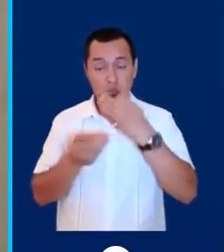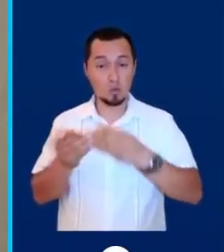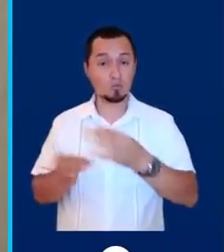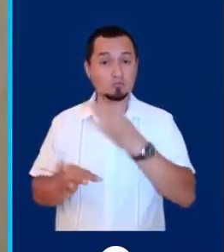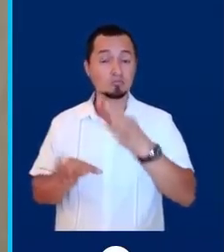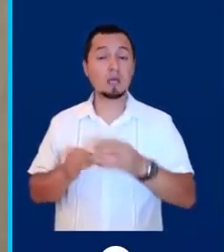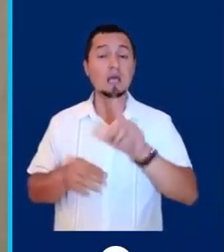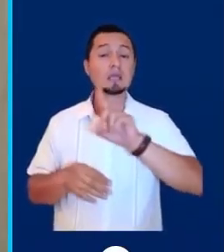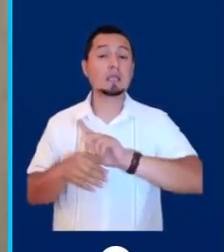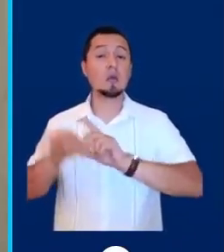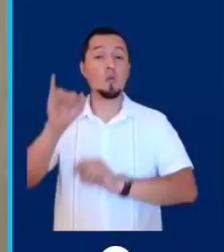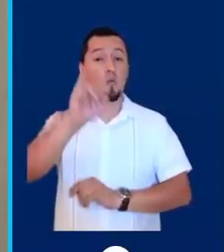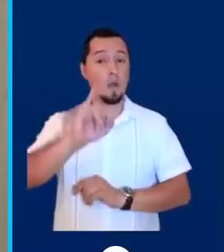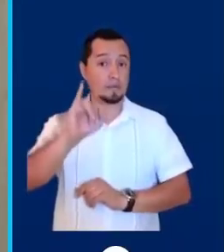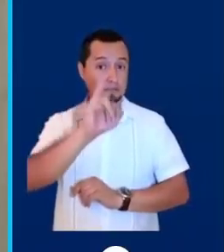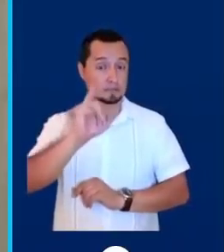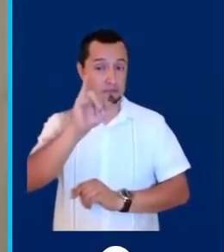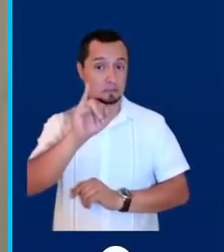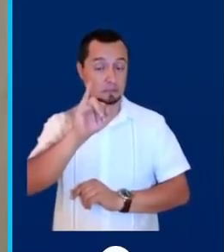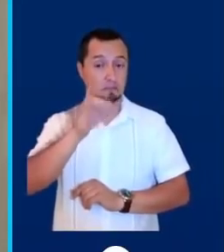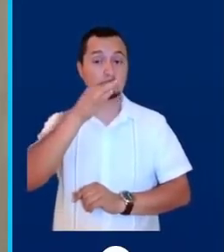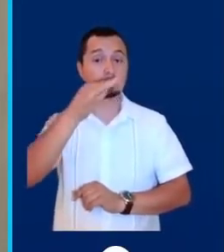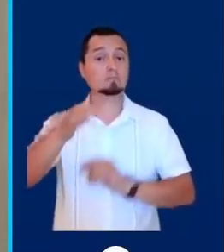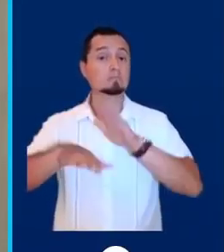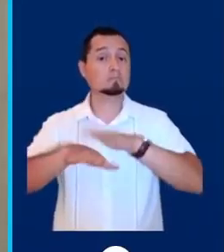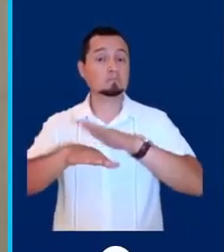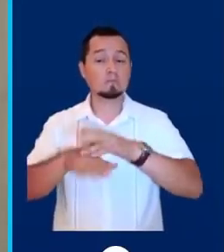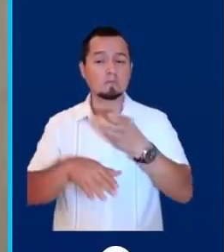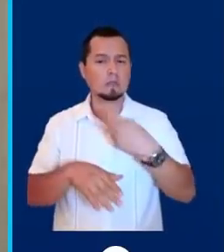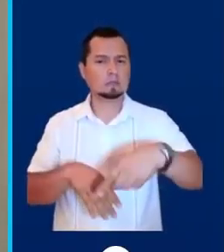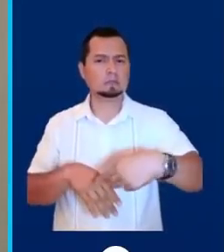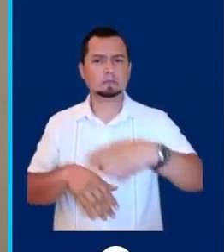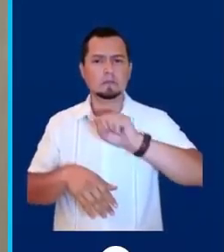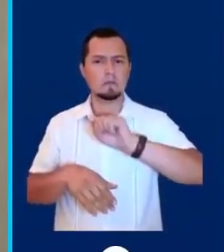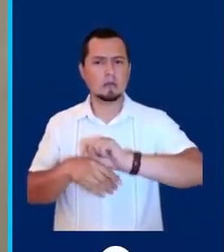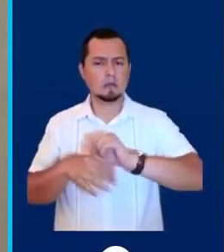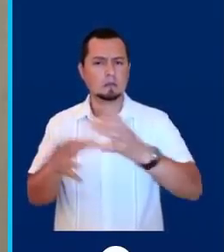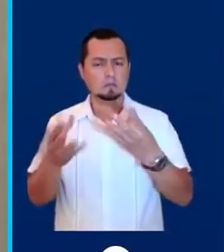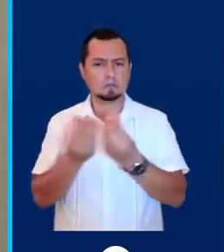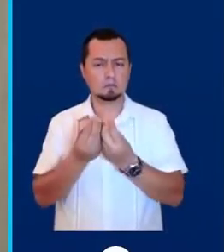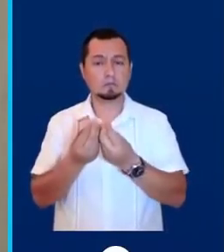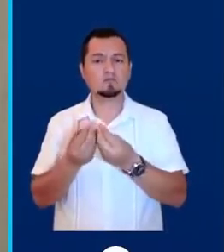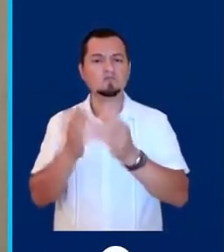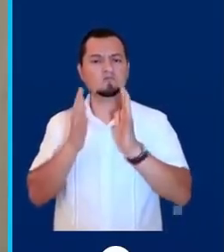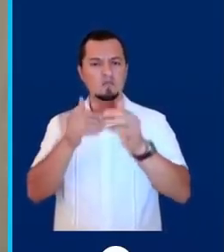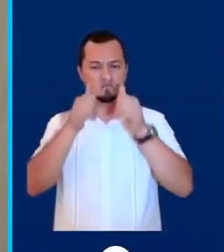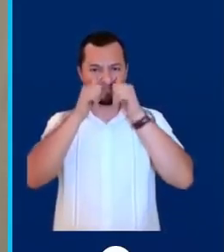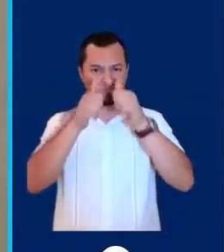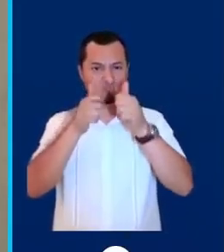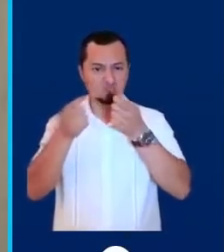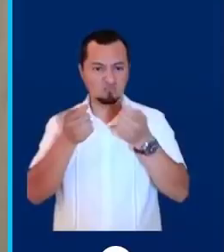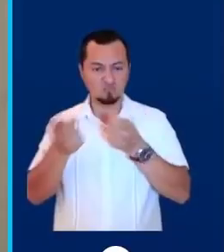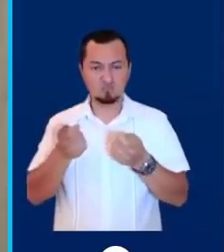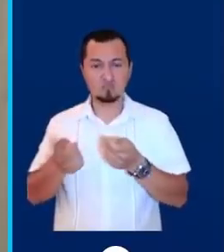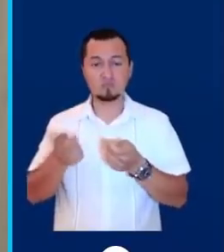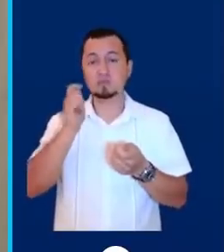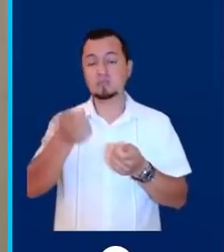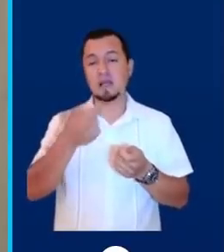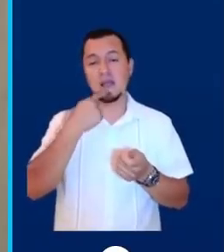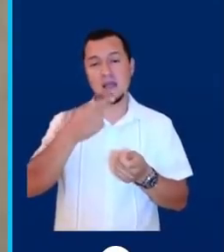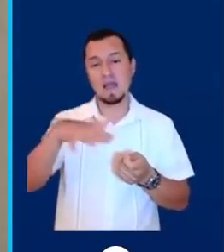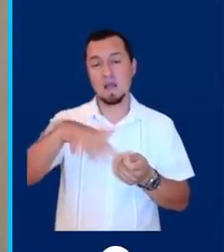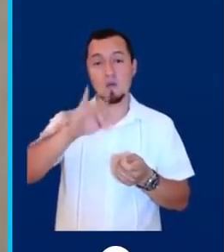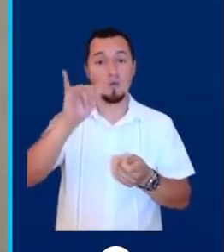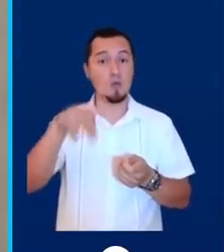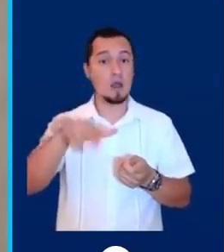entregará el día jueves y esta misma semana estaremos reforzando, como ya lo explicó